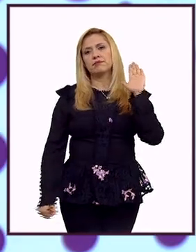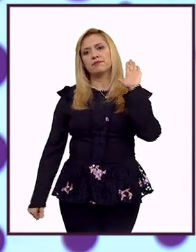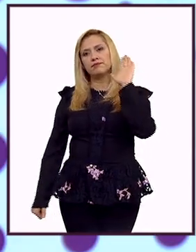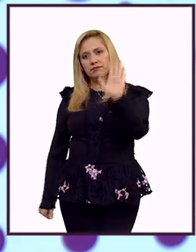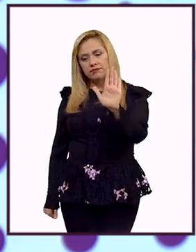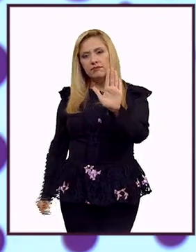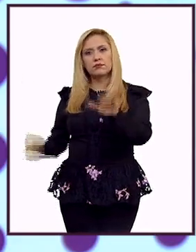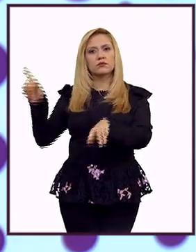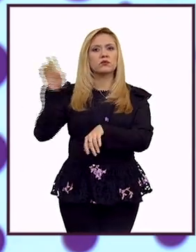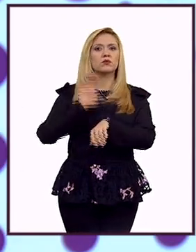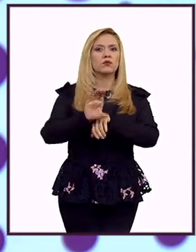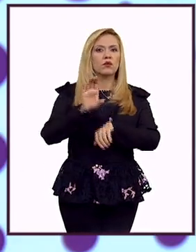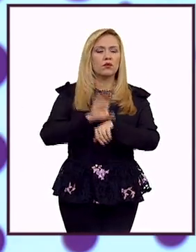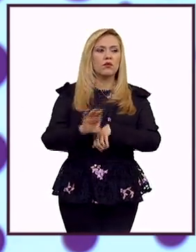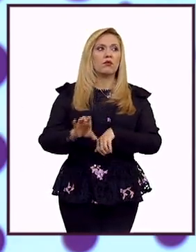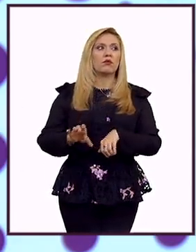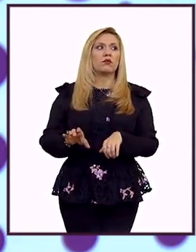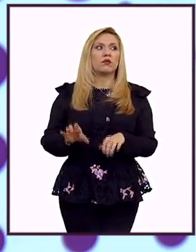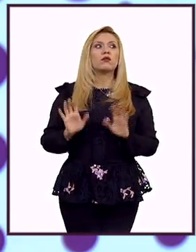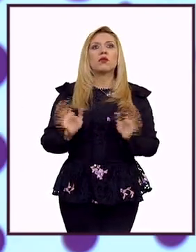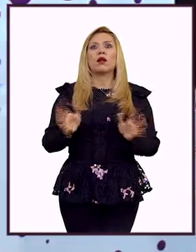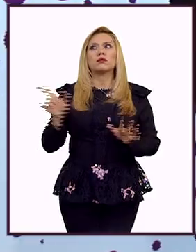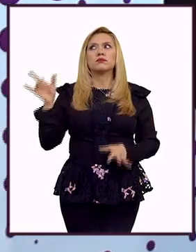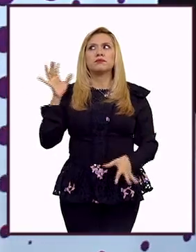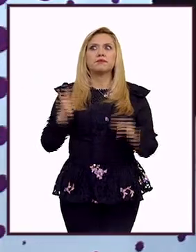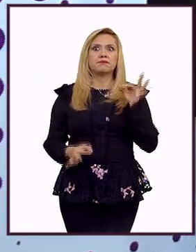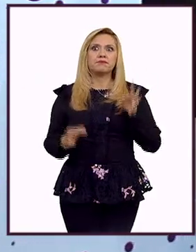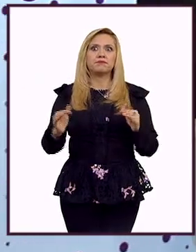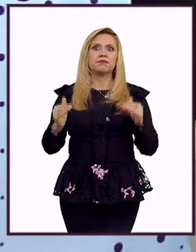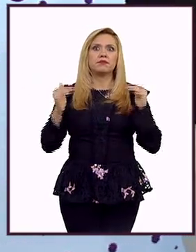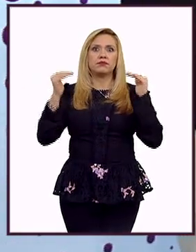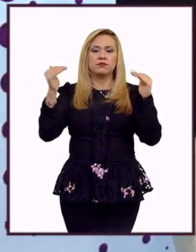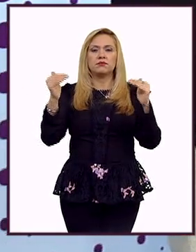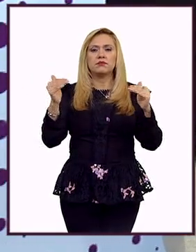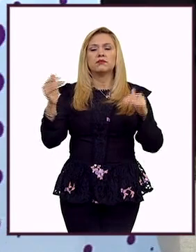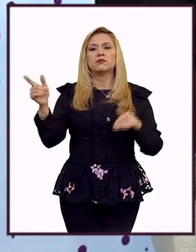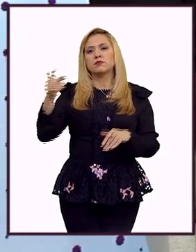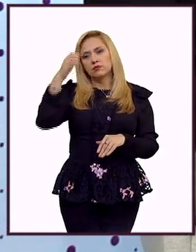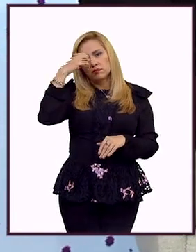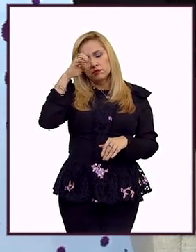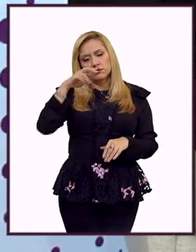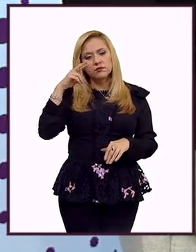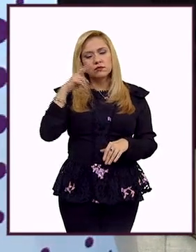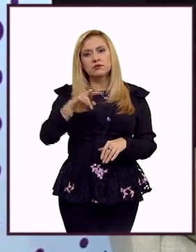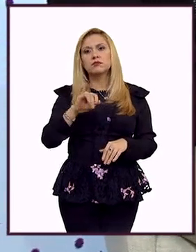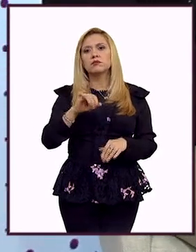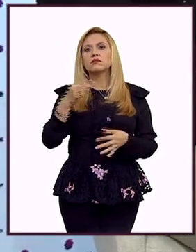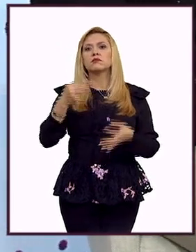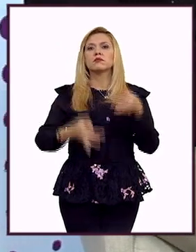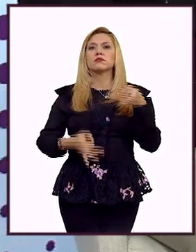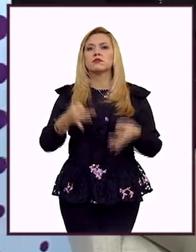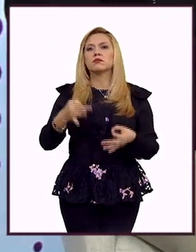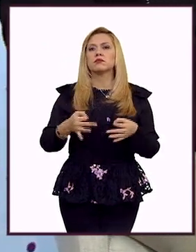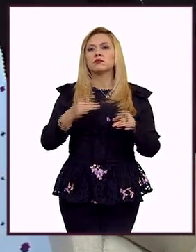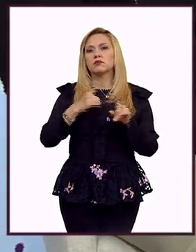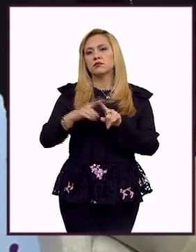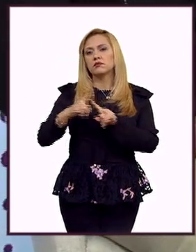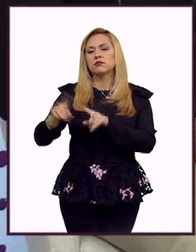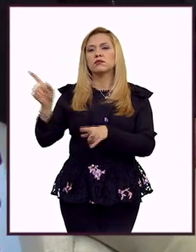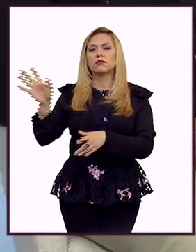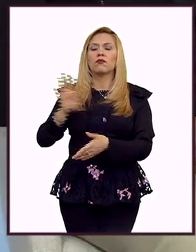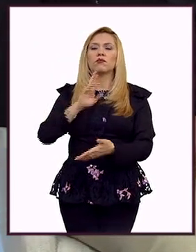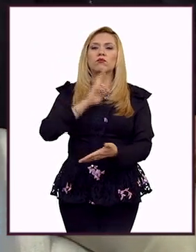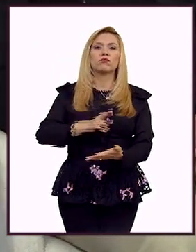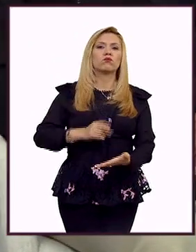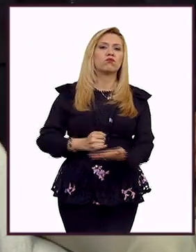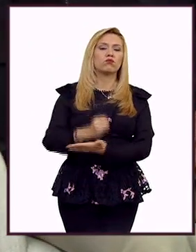para el caso colombiano, es un caso de avanzada. Ya la Corte Constitucional teníamos una experiencia muy importante porque nuestra Corte Constitucional en varias sentencias